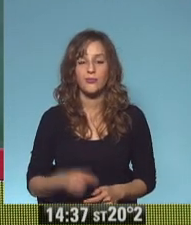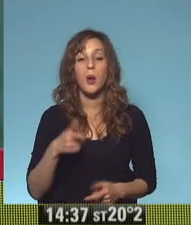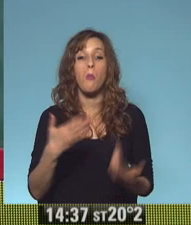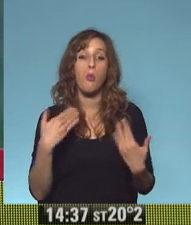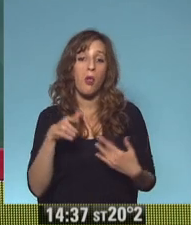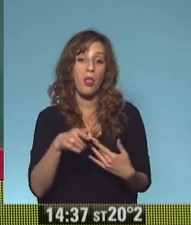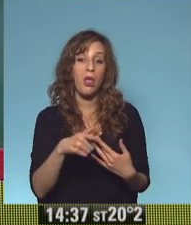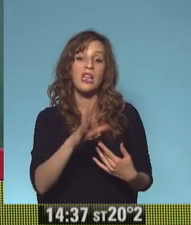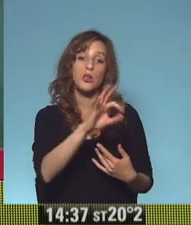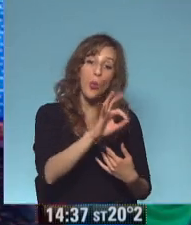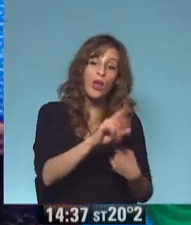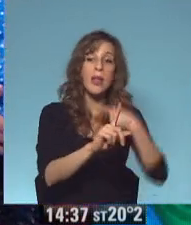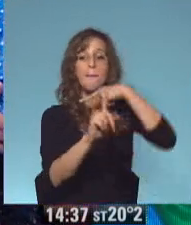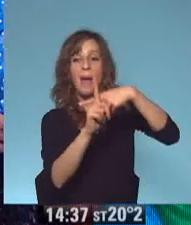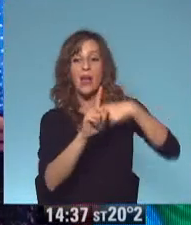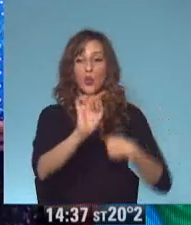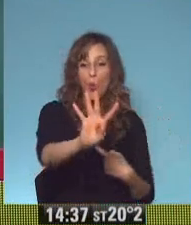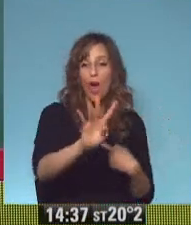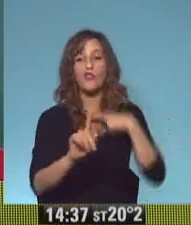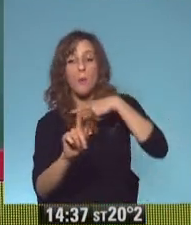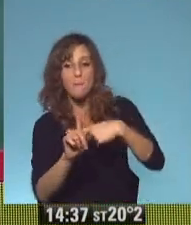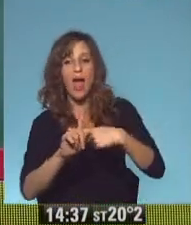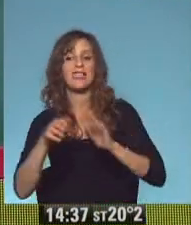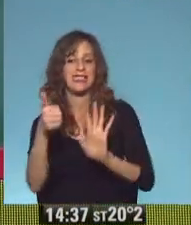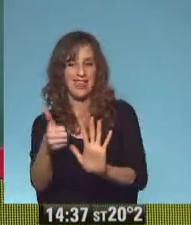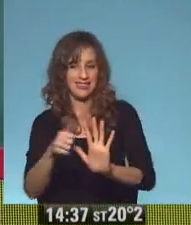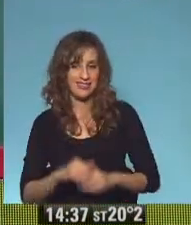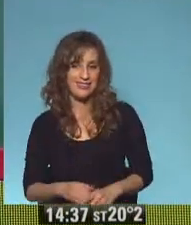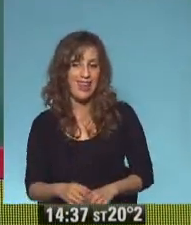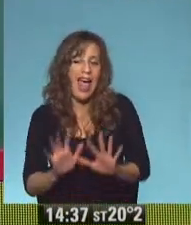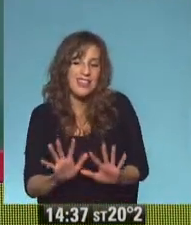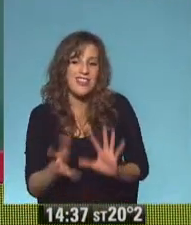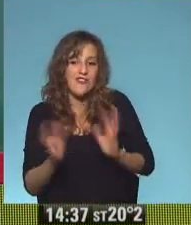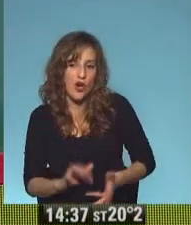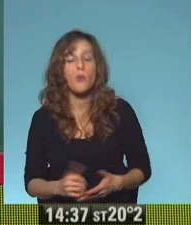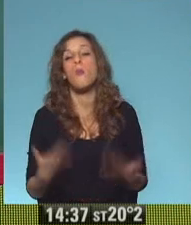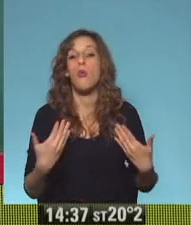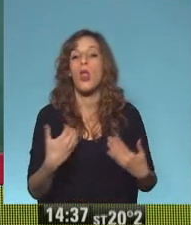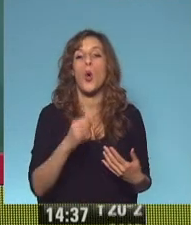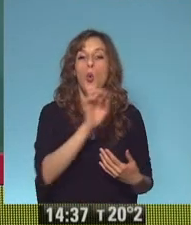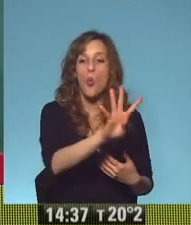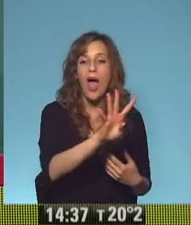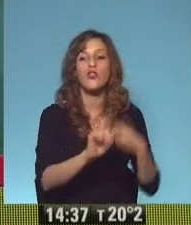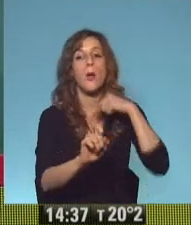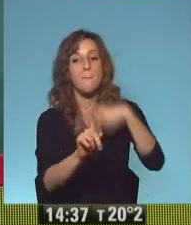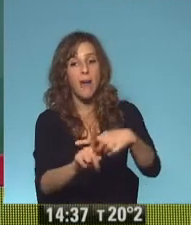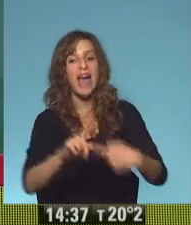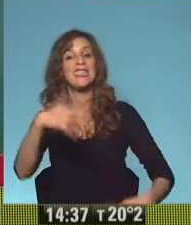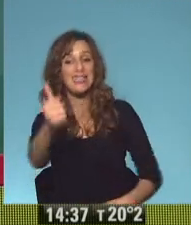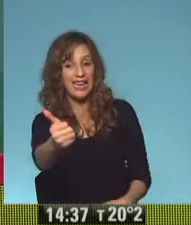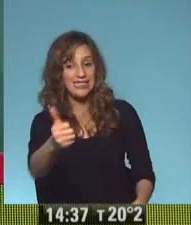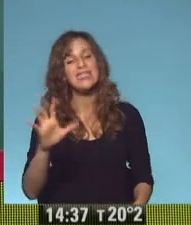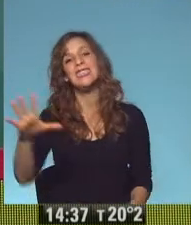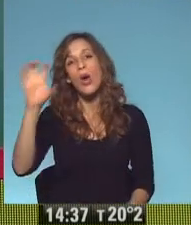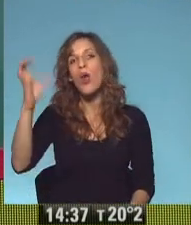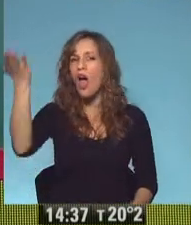ahí me resulta más fácil de contar. ¿Sí? Y hago primero 4 más 6, que es más fácil. Si nosotros estuvimos jugando con la cajita del 10,